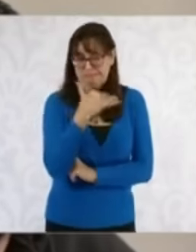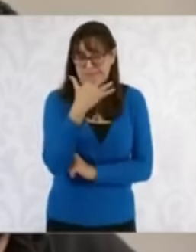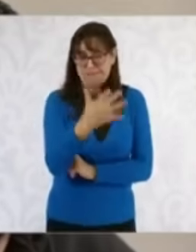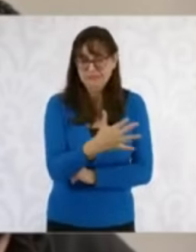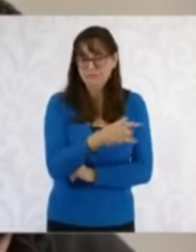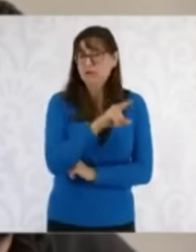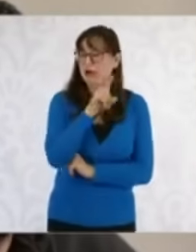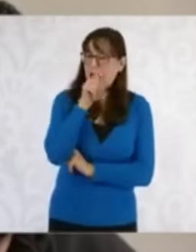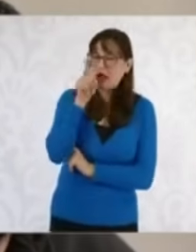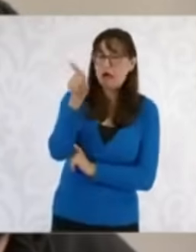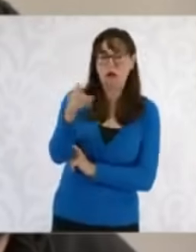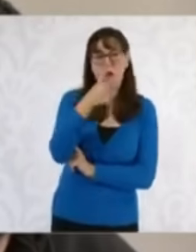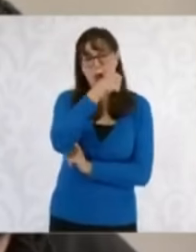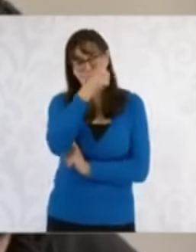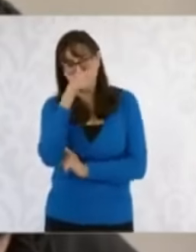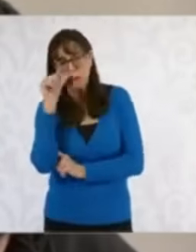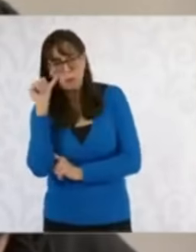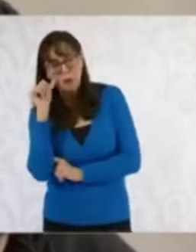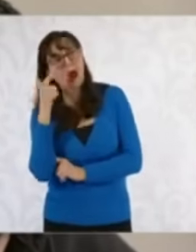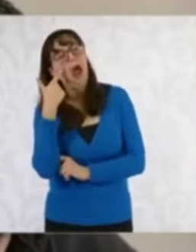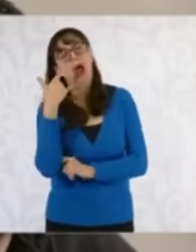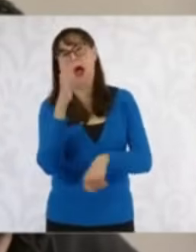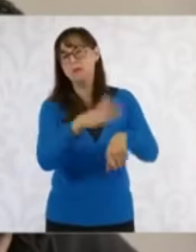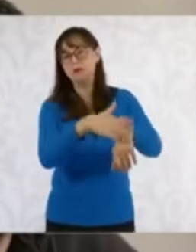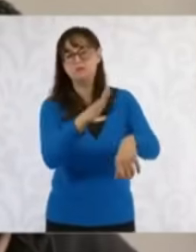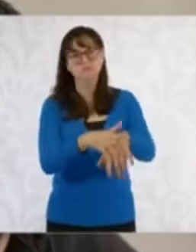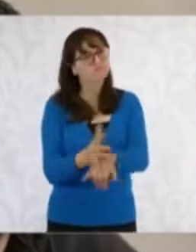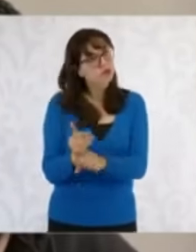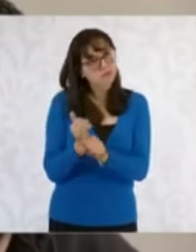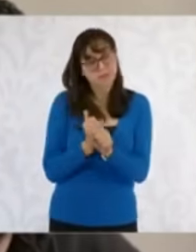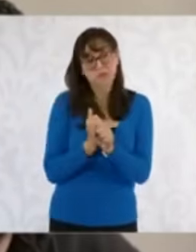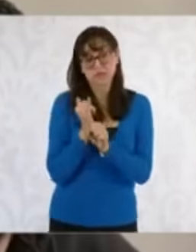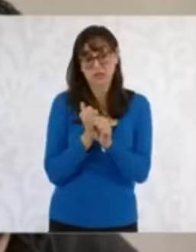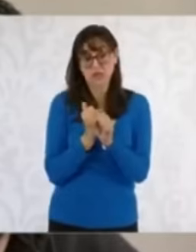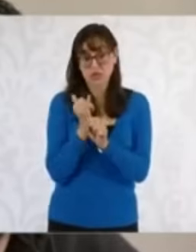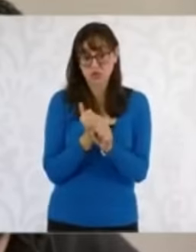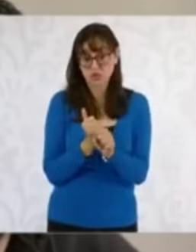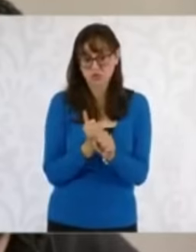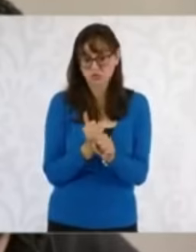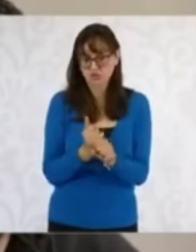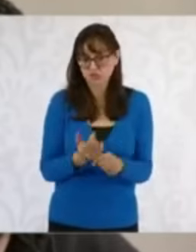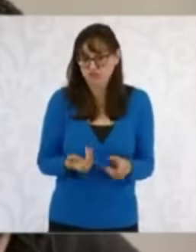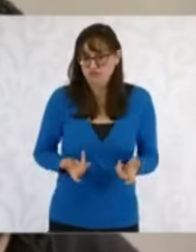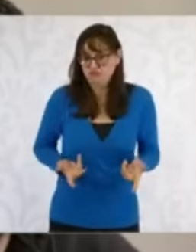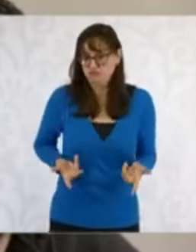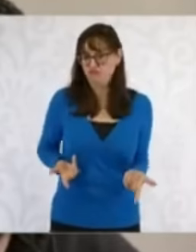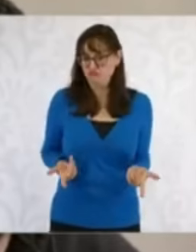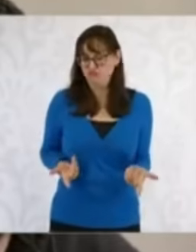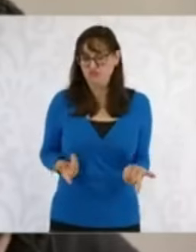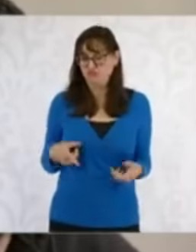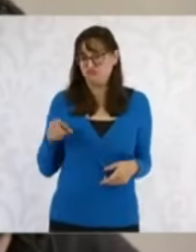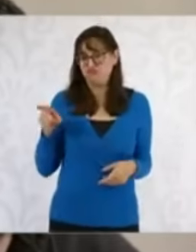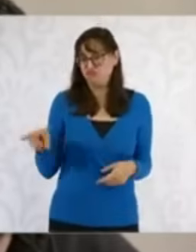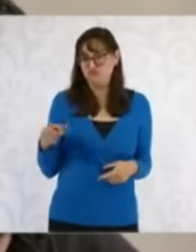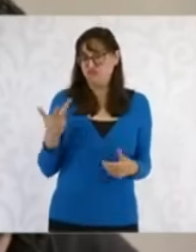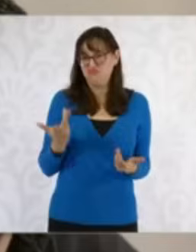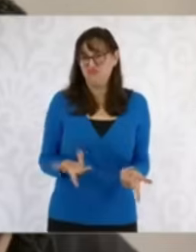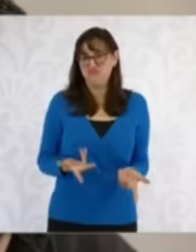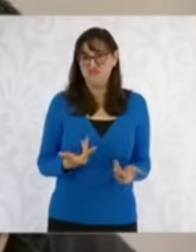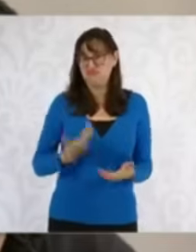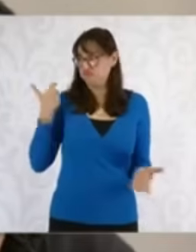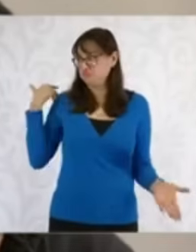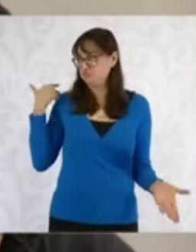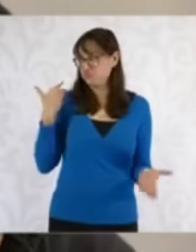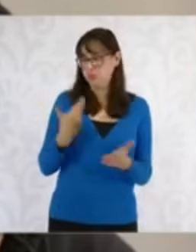impulsado principalmente por diputados de Morena. ¿Por qué esperar hacer esta investigación de si está involucrado o